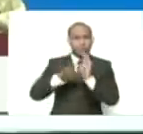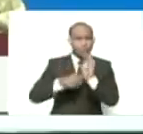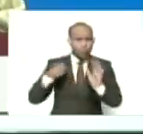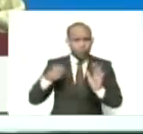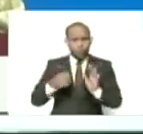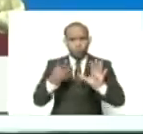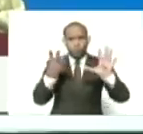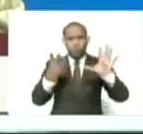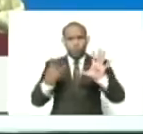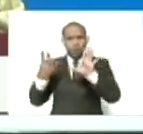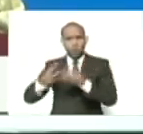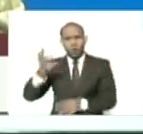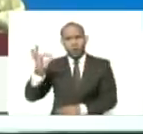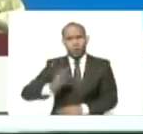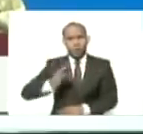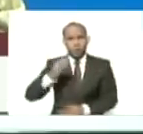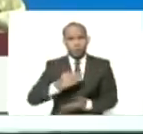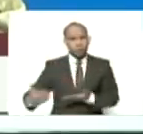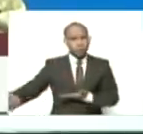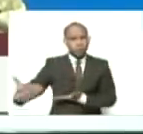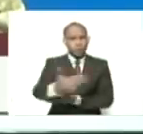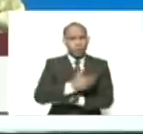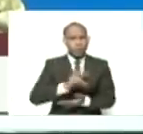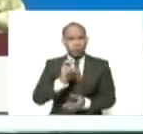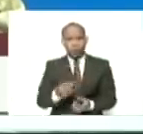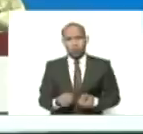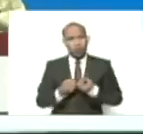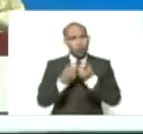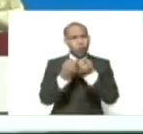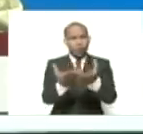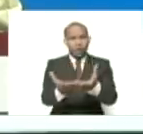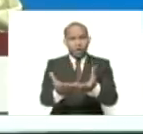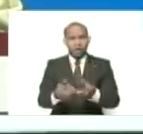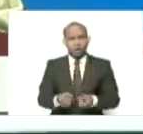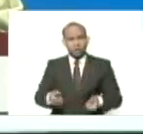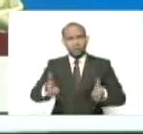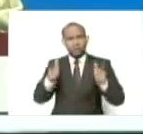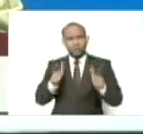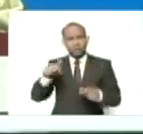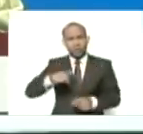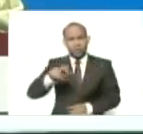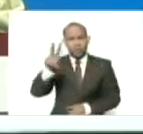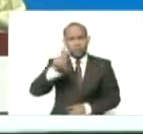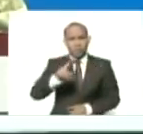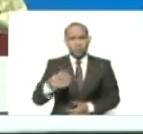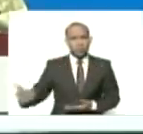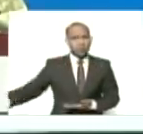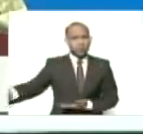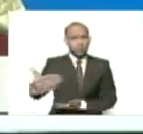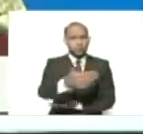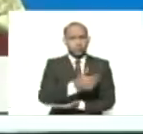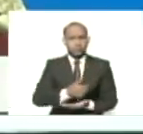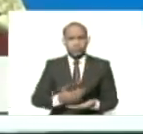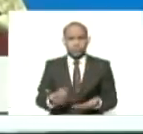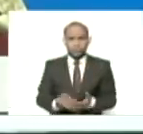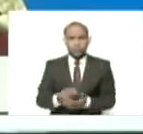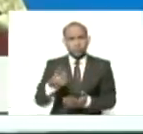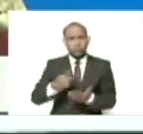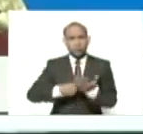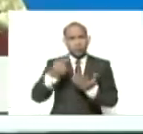el 99% de los ingresos, no permitieron el ingreso al país. Y buena parte del plan